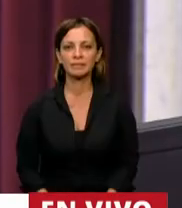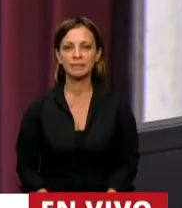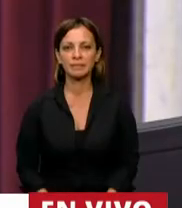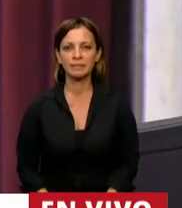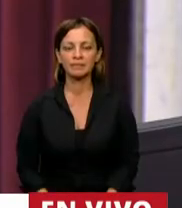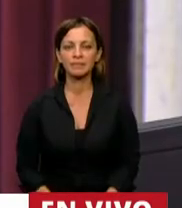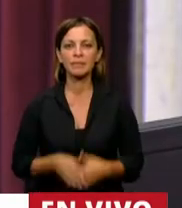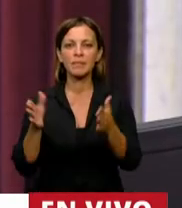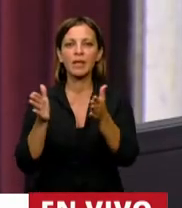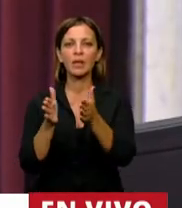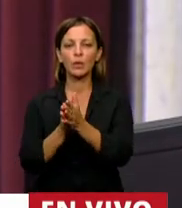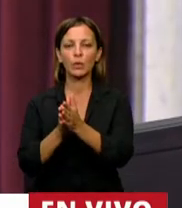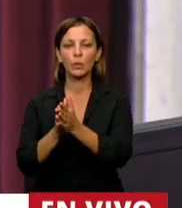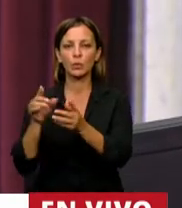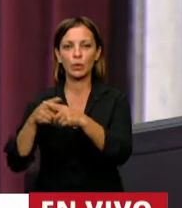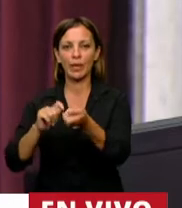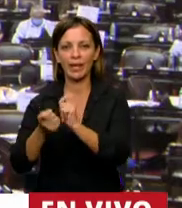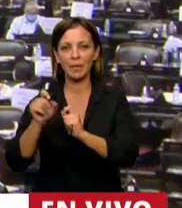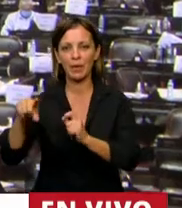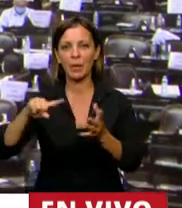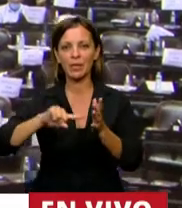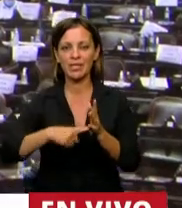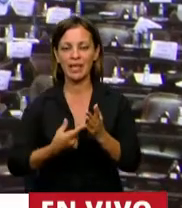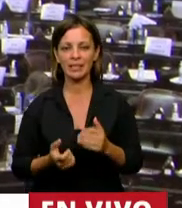Cambio, Buenos Aires. Adelante.